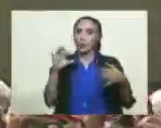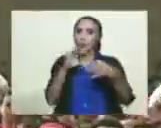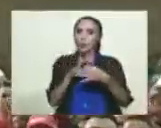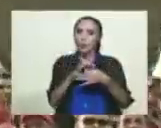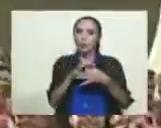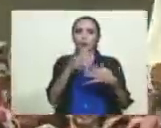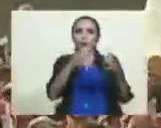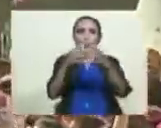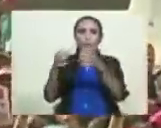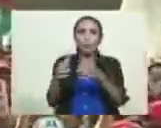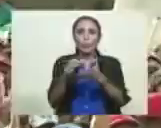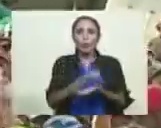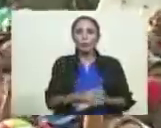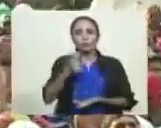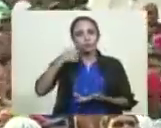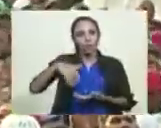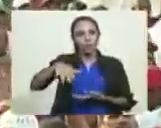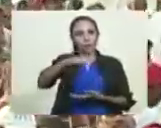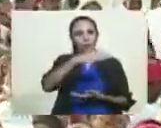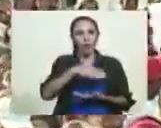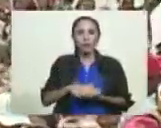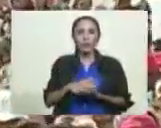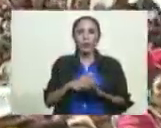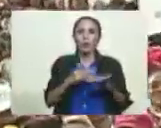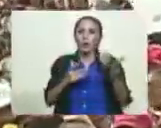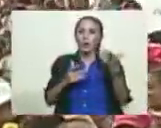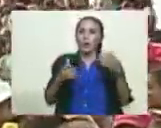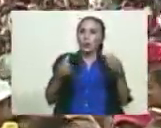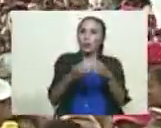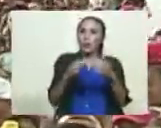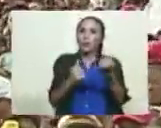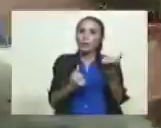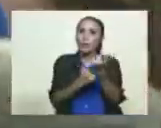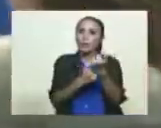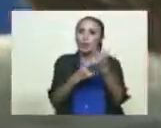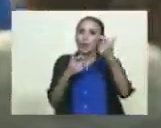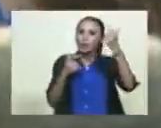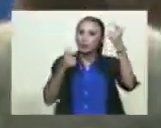populares, las fuerzas chavistas.